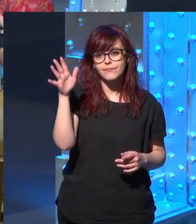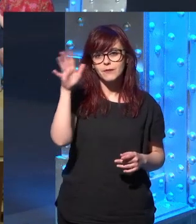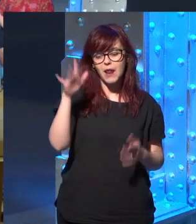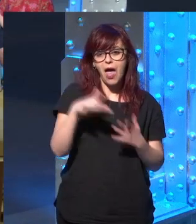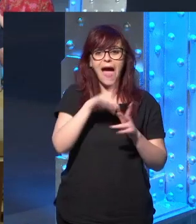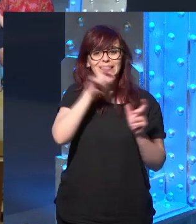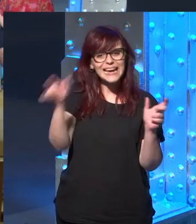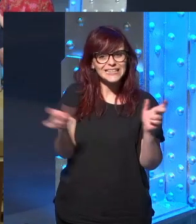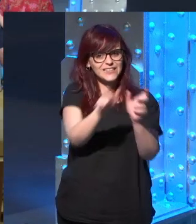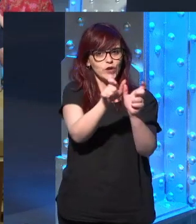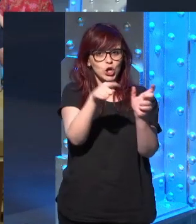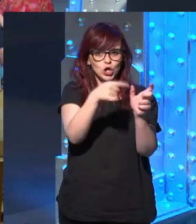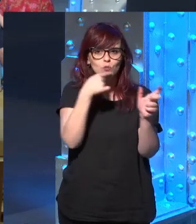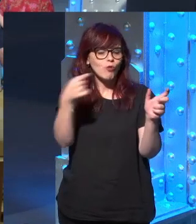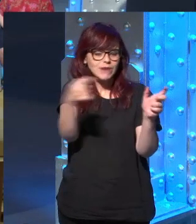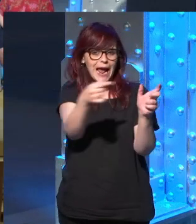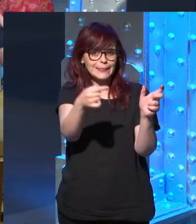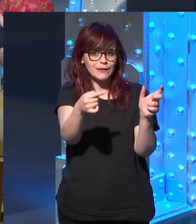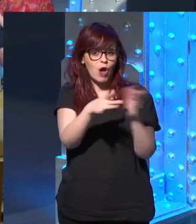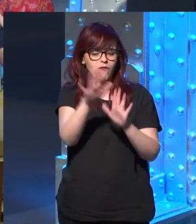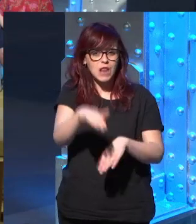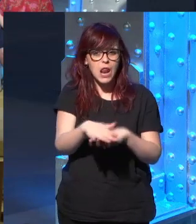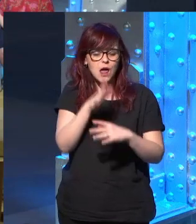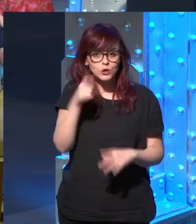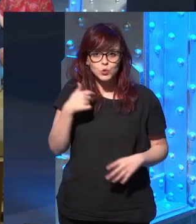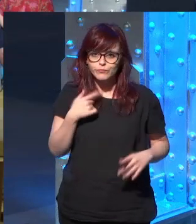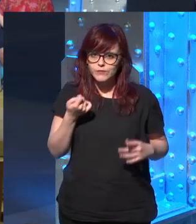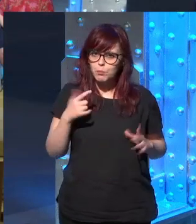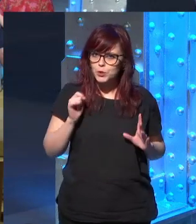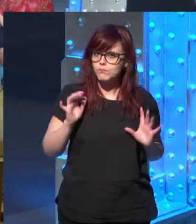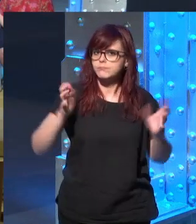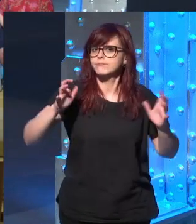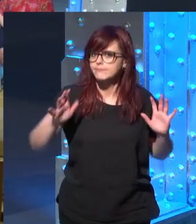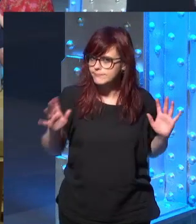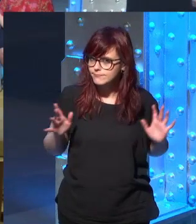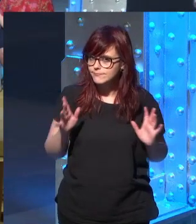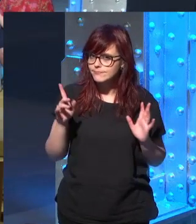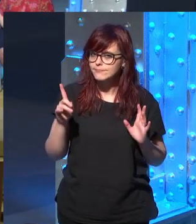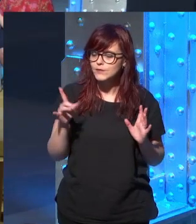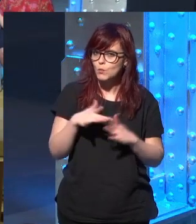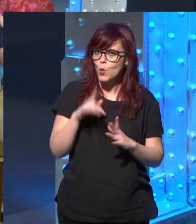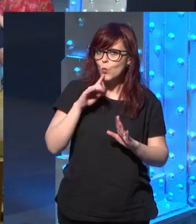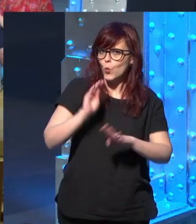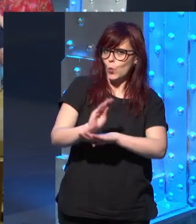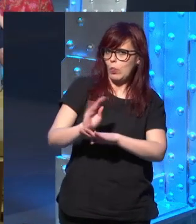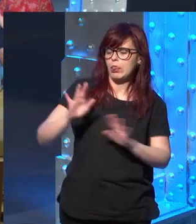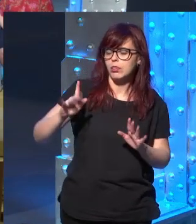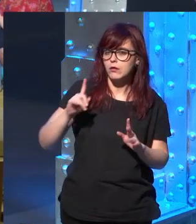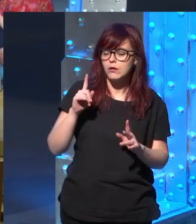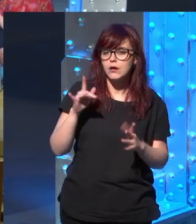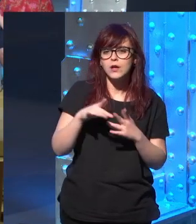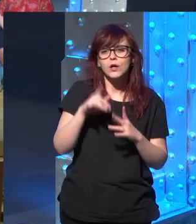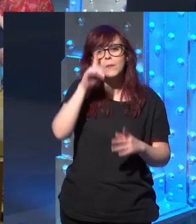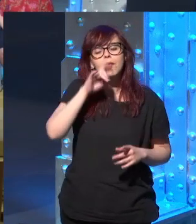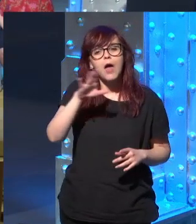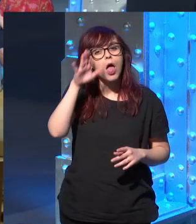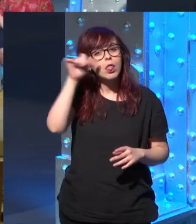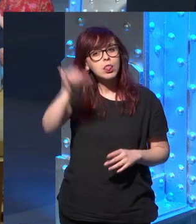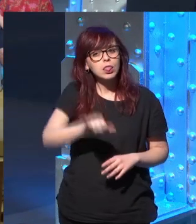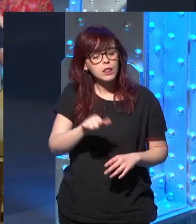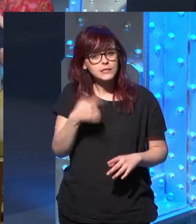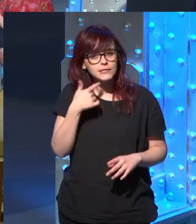de ese adjetivo que te hace ya también a ti estar a la defensiva. Y os oía antes también,